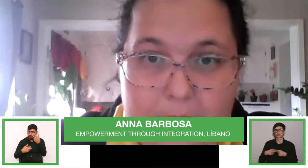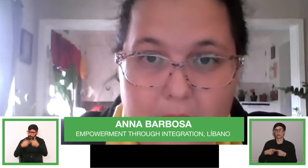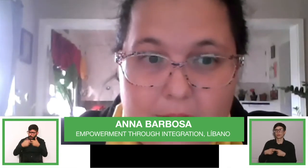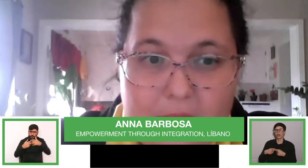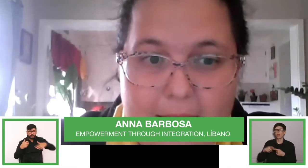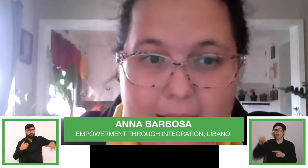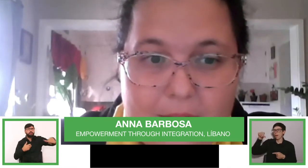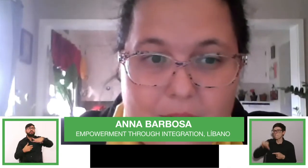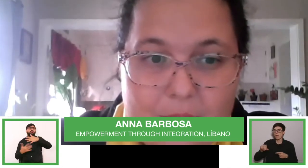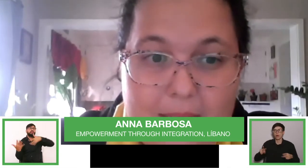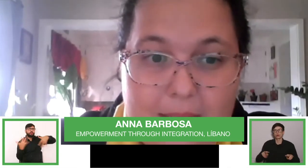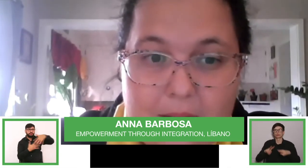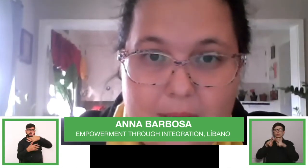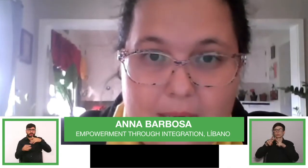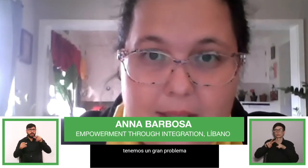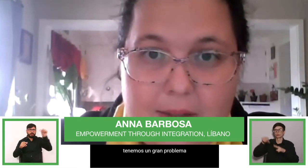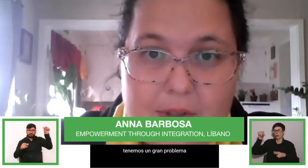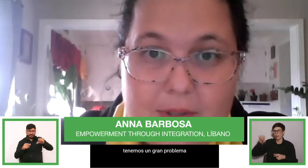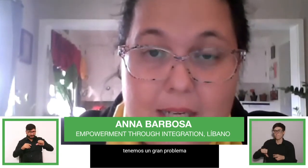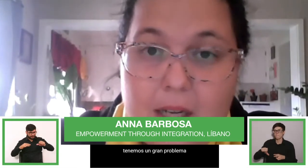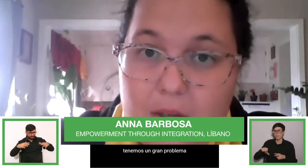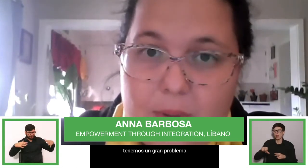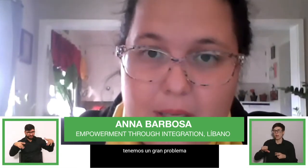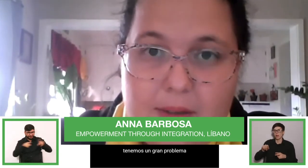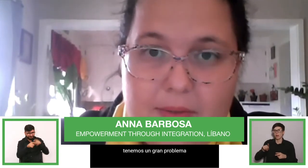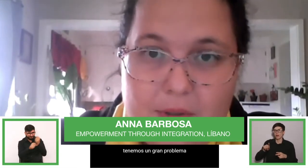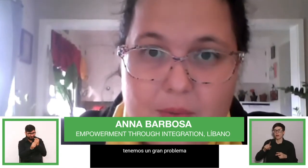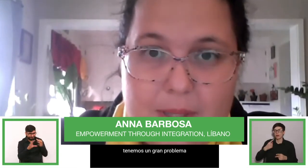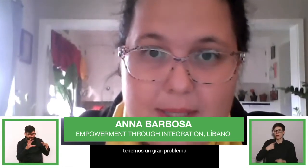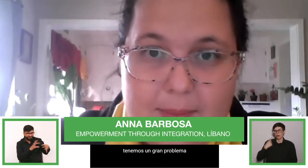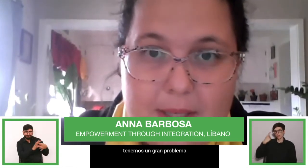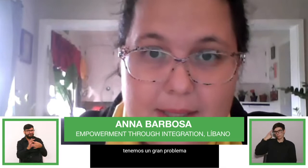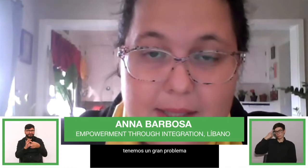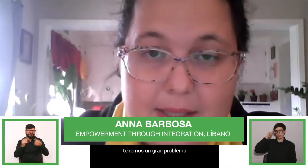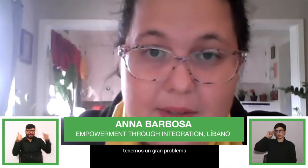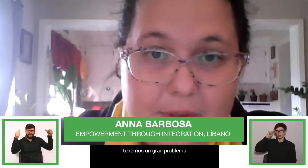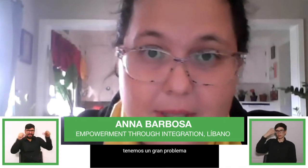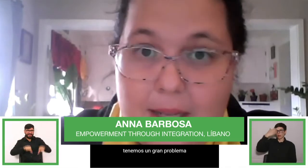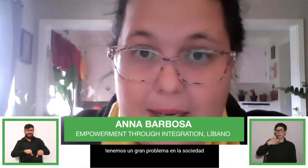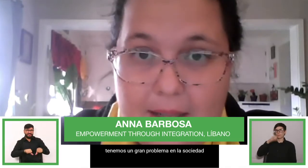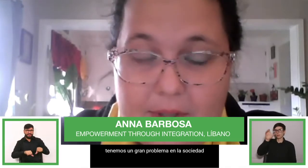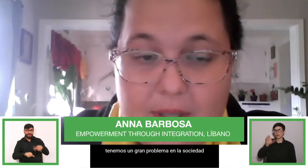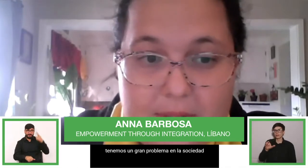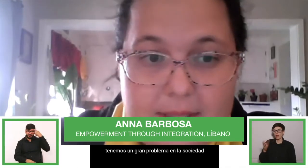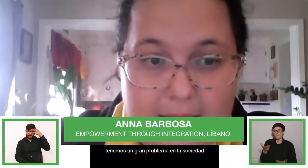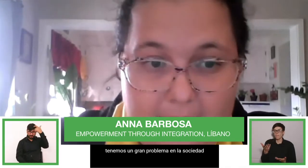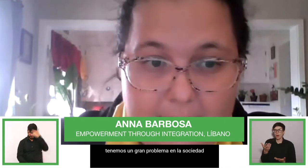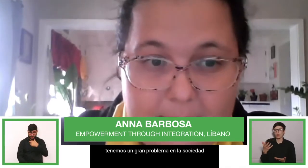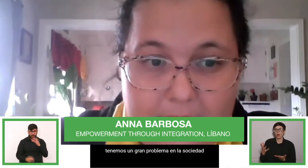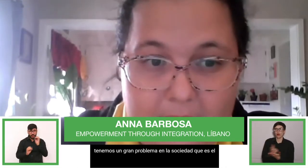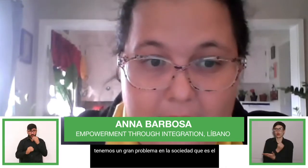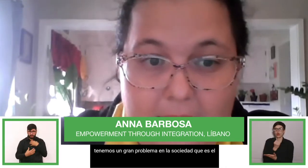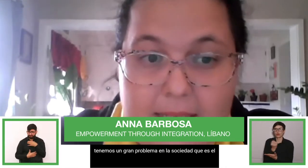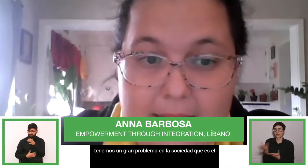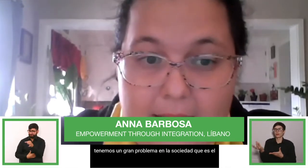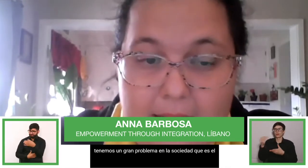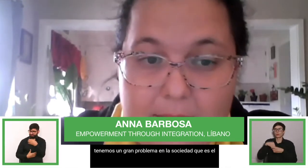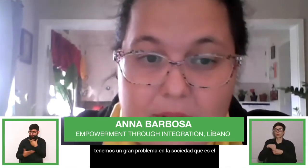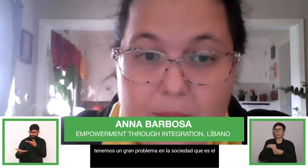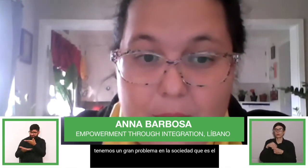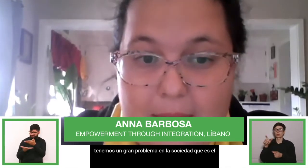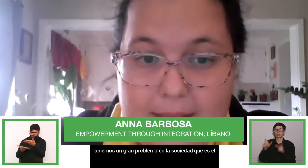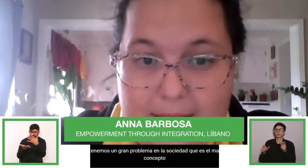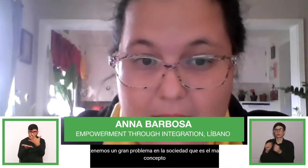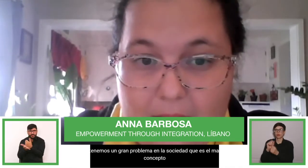mal concepto de la sociedad de las personas con discapacidad y la incapacidad de incluir a las personas con discapacidad en los diferentes niveles